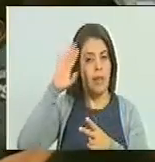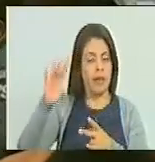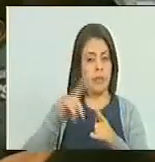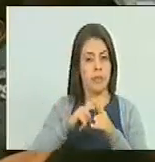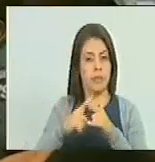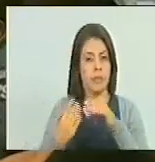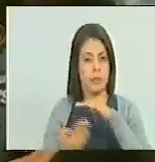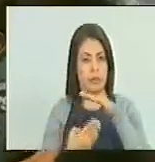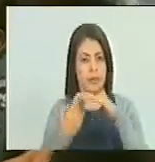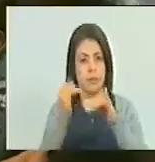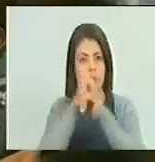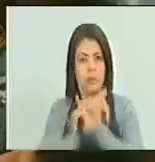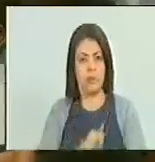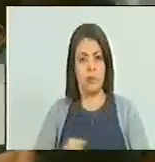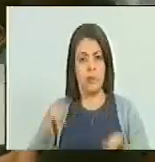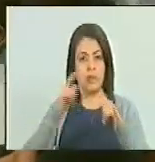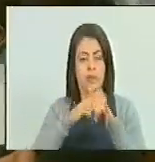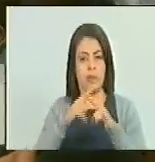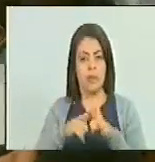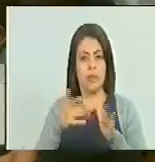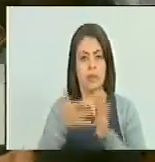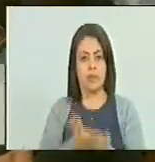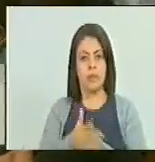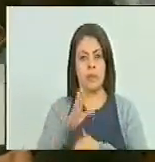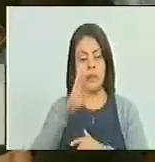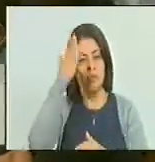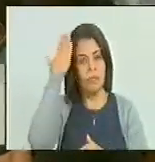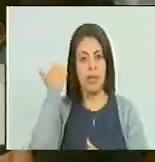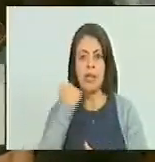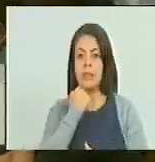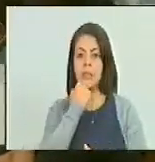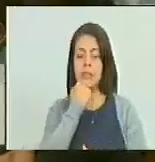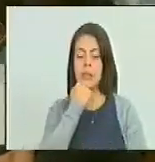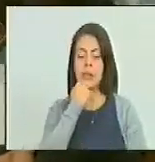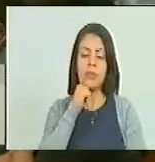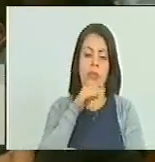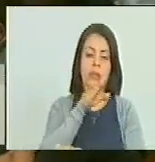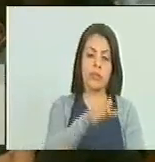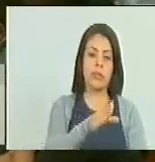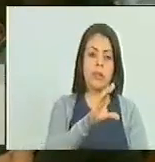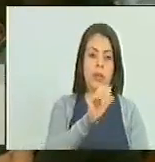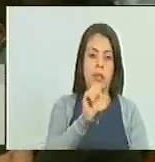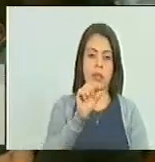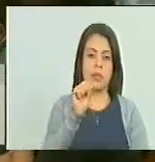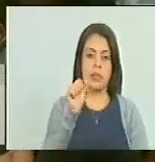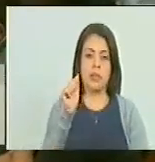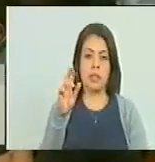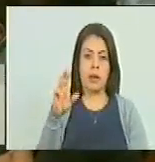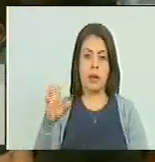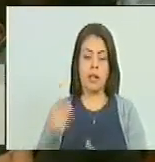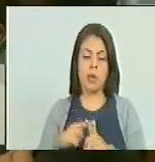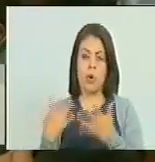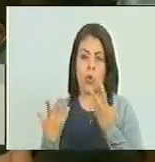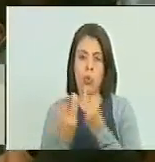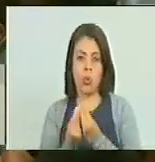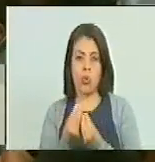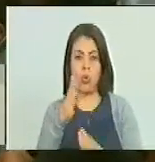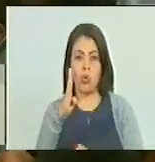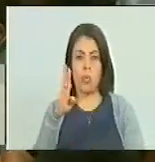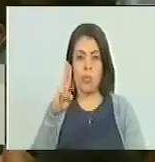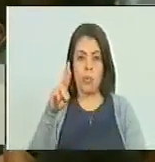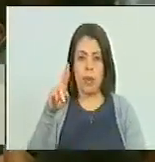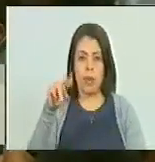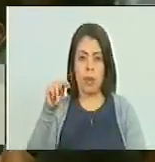las bases de la independencia de Francisco de Miranda, se fue a Chacachacare junto a Bermúdez, junto a